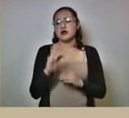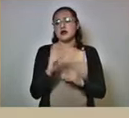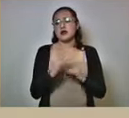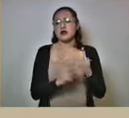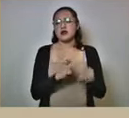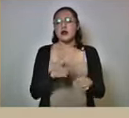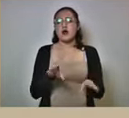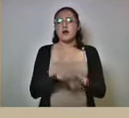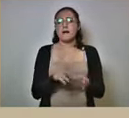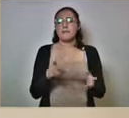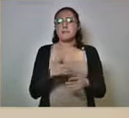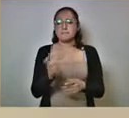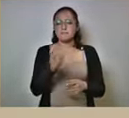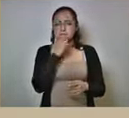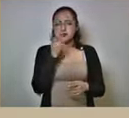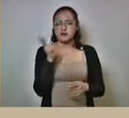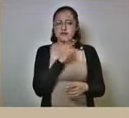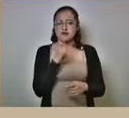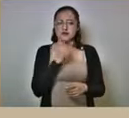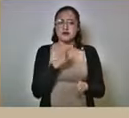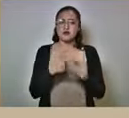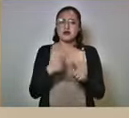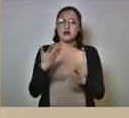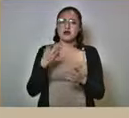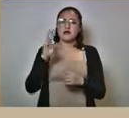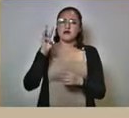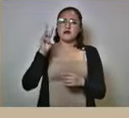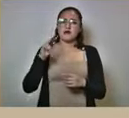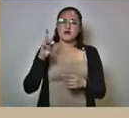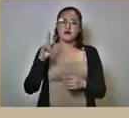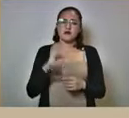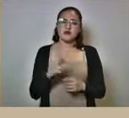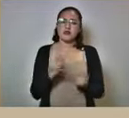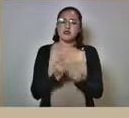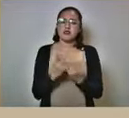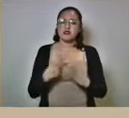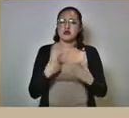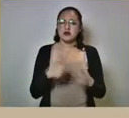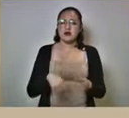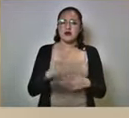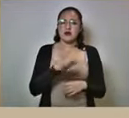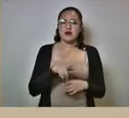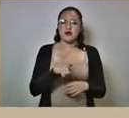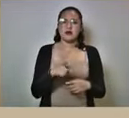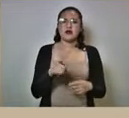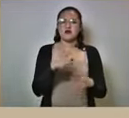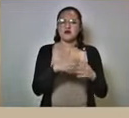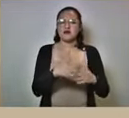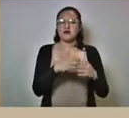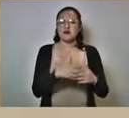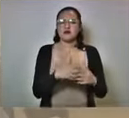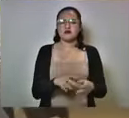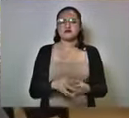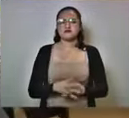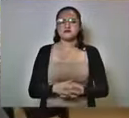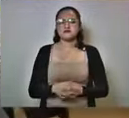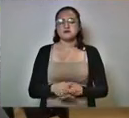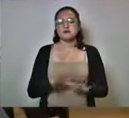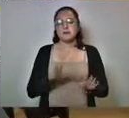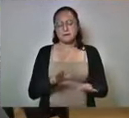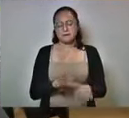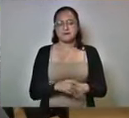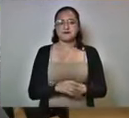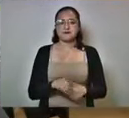de ventiladores que había anunciado la Volkswagen que darían durante esta pandemia. Muchas gracias. Mira, de acuerdo